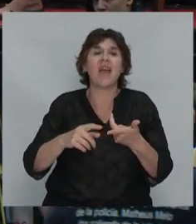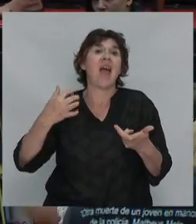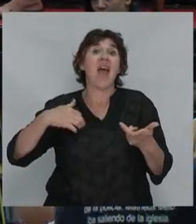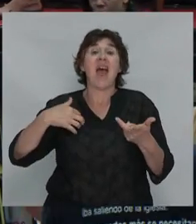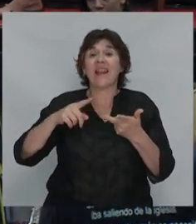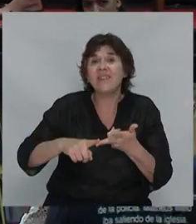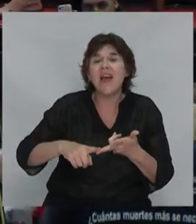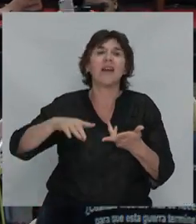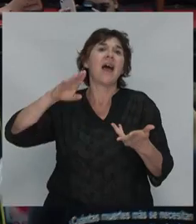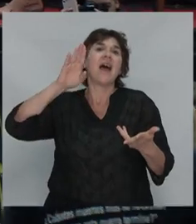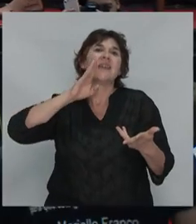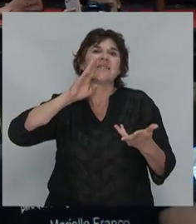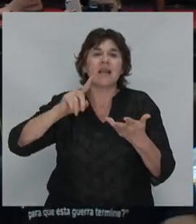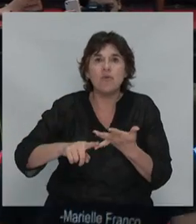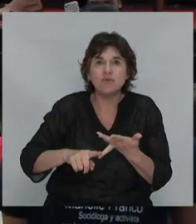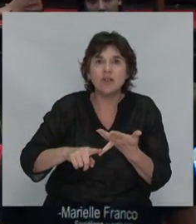eeuu